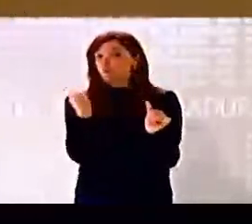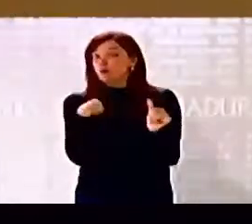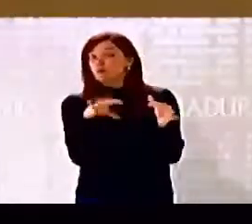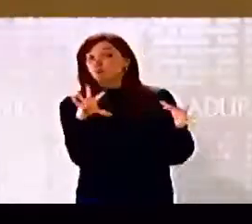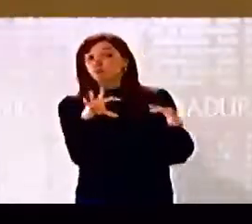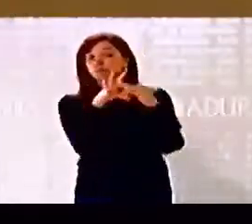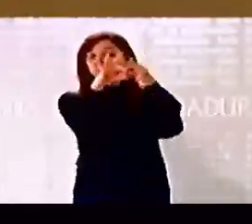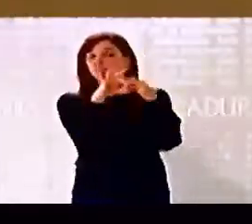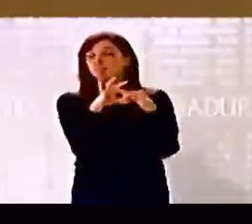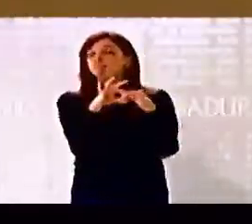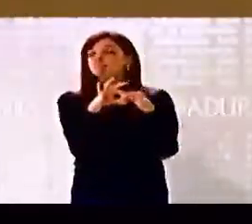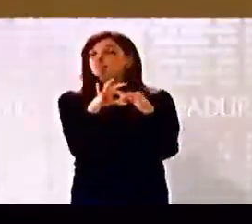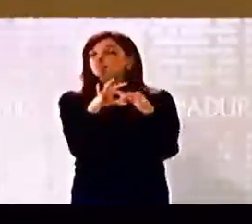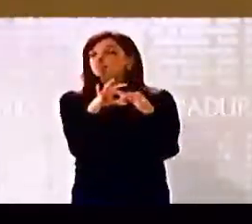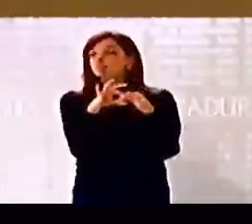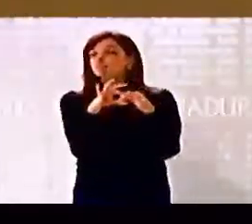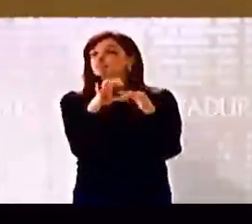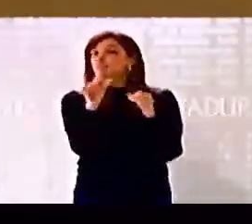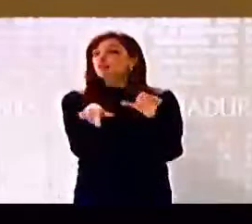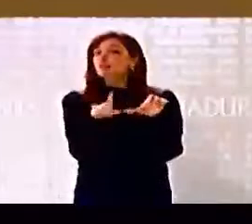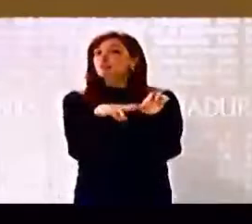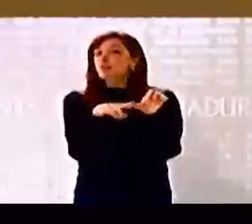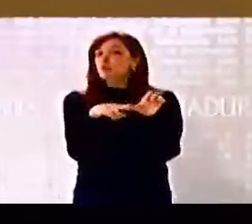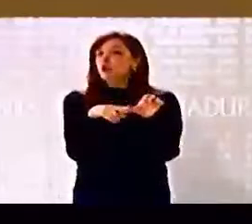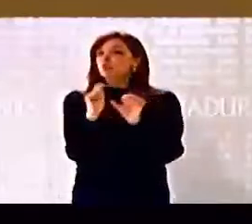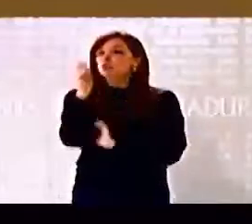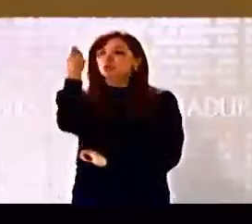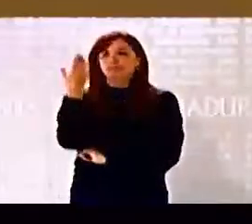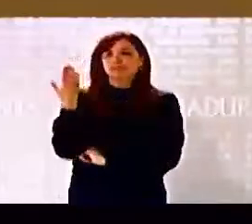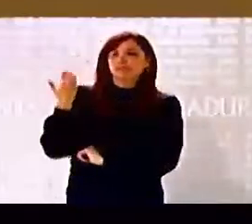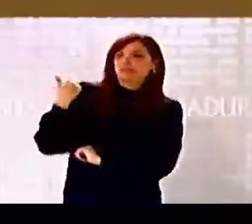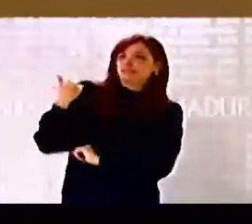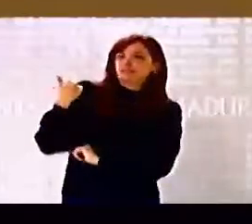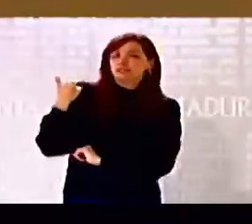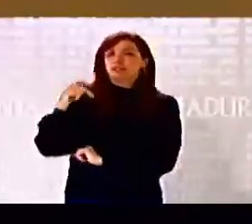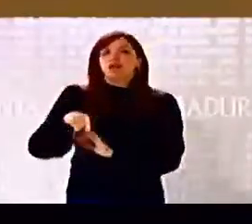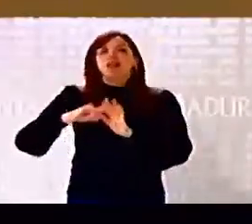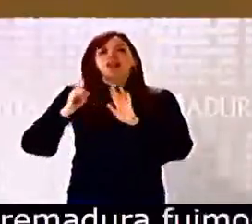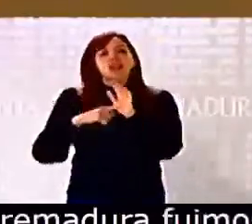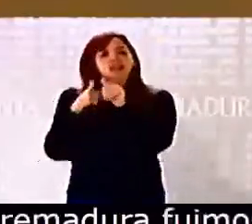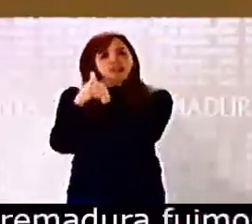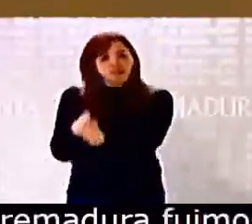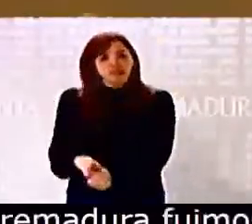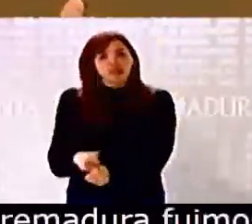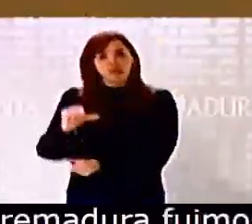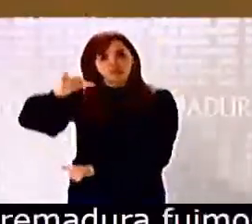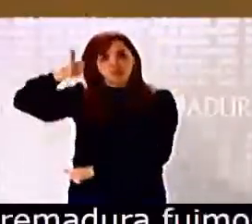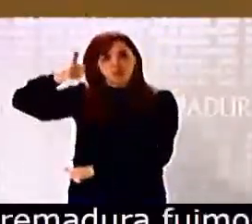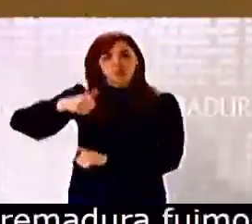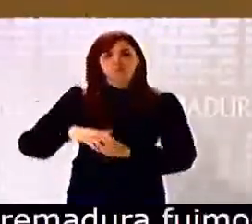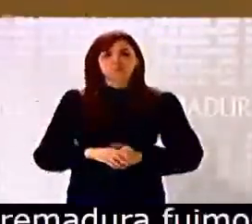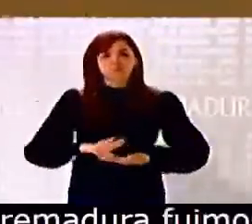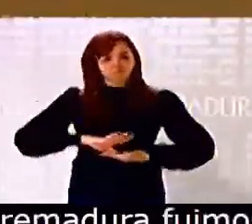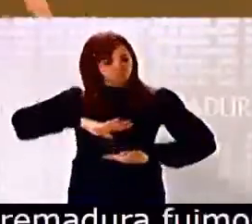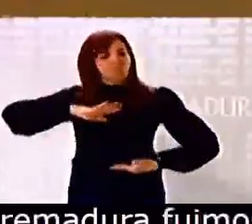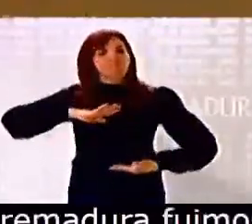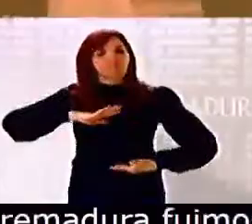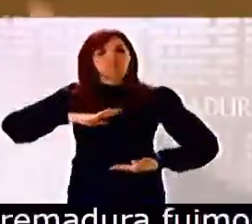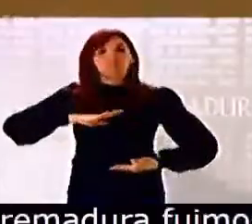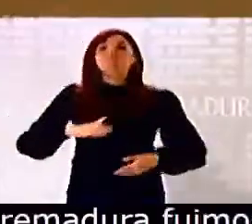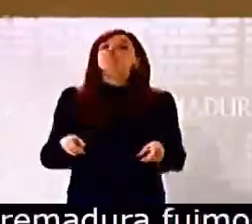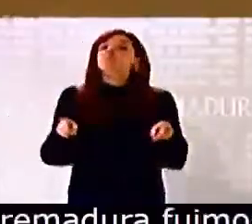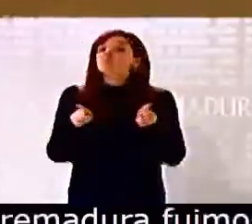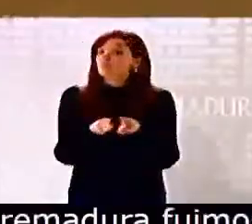tenemos cuando en Extremadura fuimos capaces de poner en marcha la Ley de la Dependencia. Entonces fuimos capaces, también con la